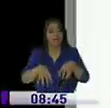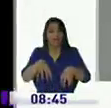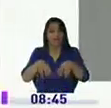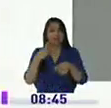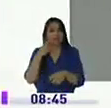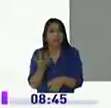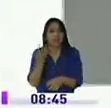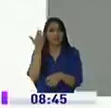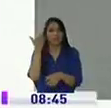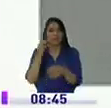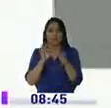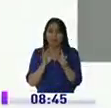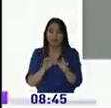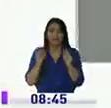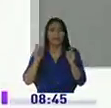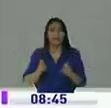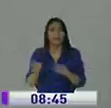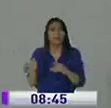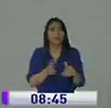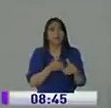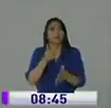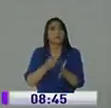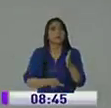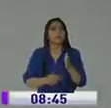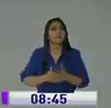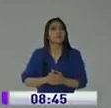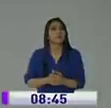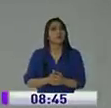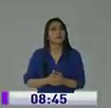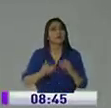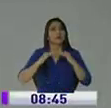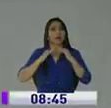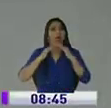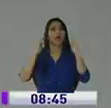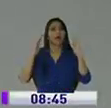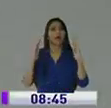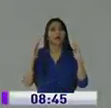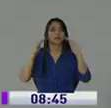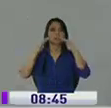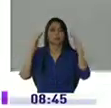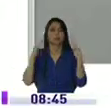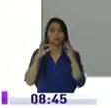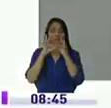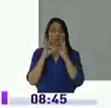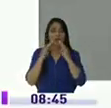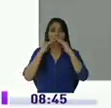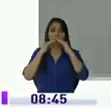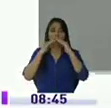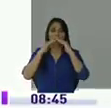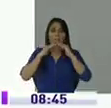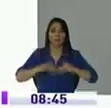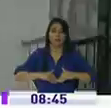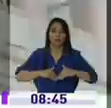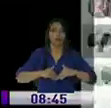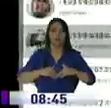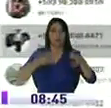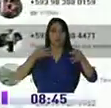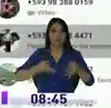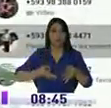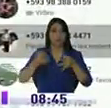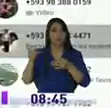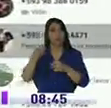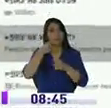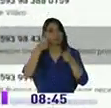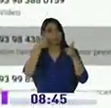antiquísimos. Viejito, viejito. ¿Y aquí qué pasó? Mire la casa. Se está cayendo. Si no arreglan esta casa, ¿qué cree que va a pasar? Ajá, y con la